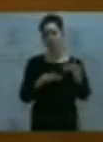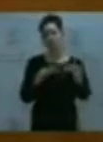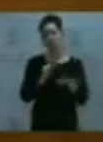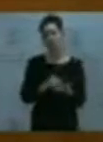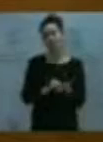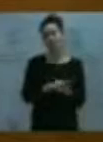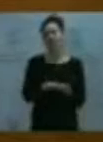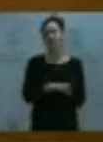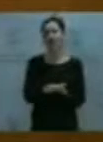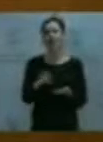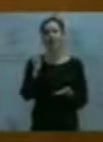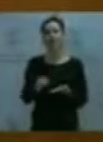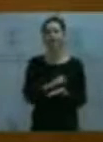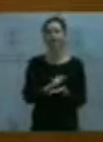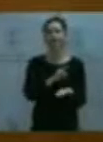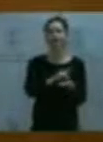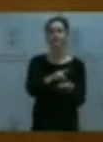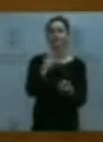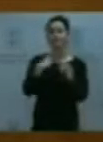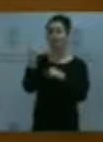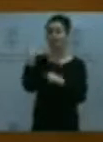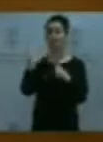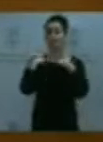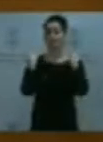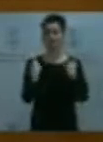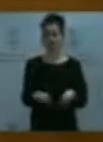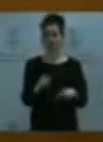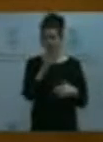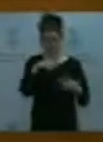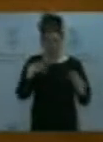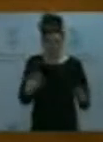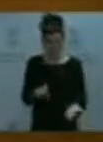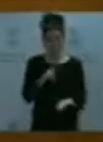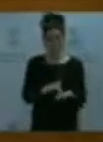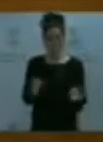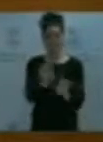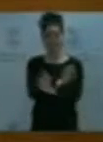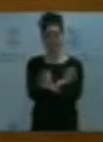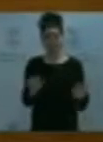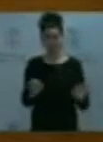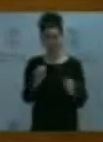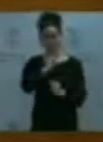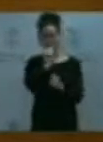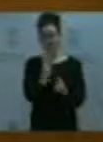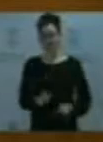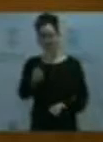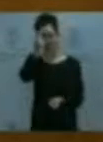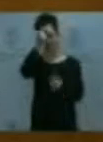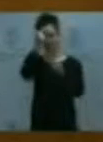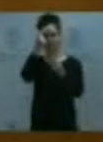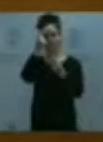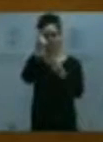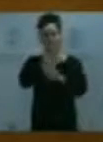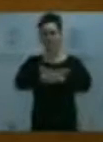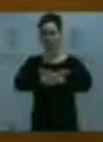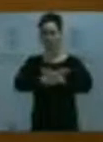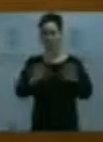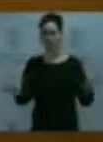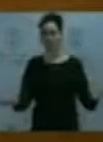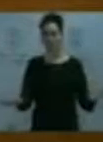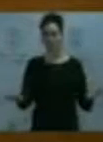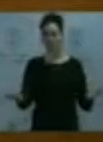perdió. Ningún impulso presupuestario concreto se dio a medida alguna. Eso sí, las que